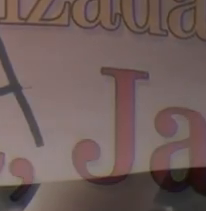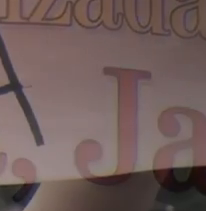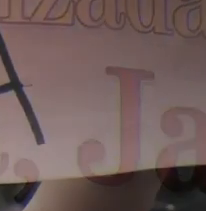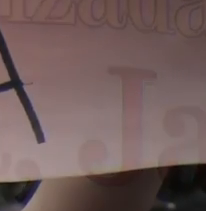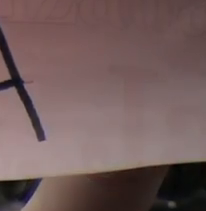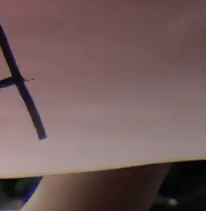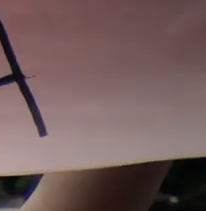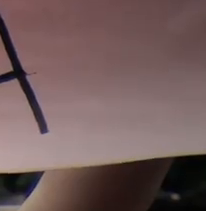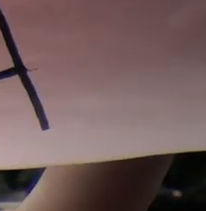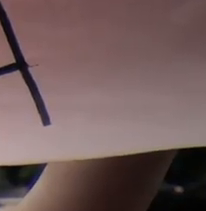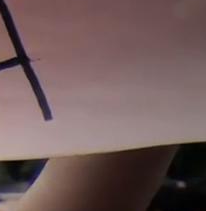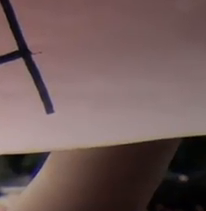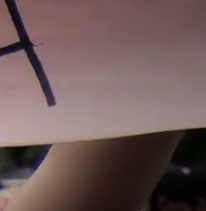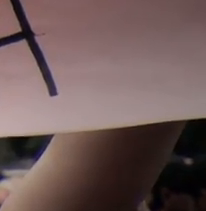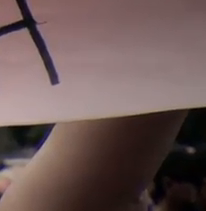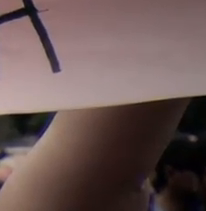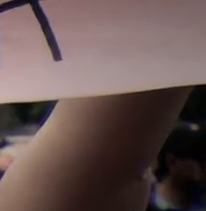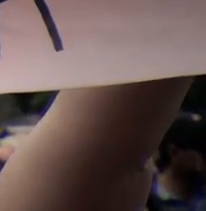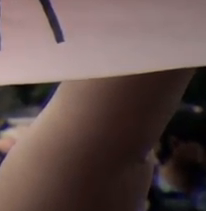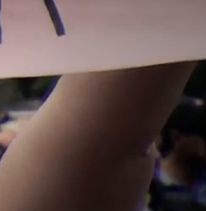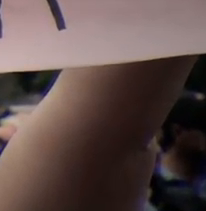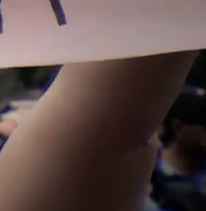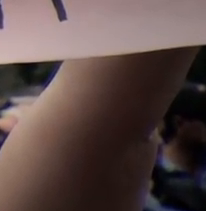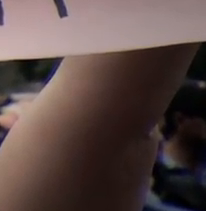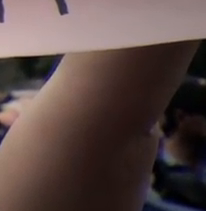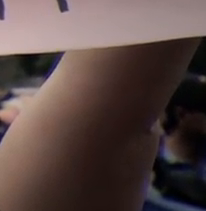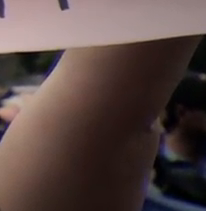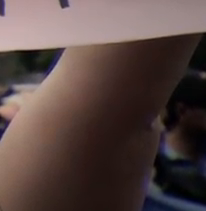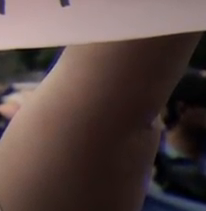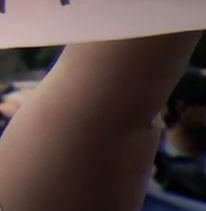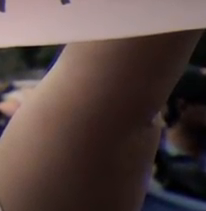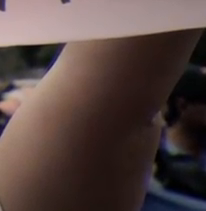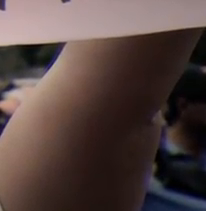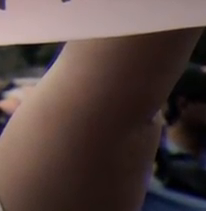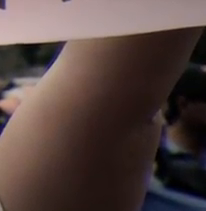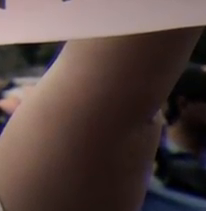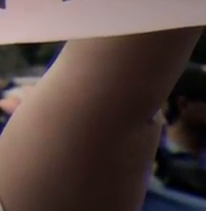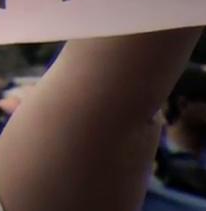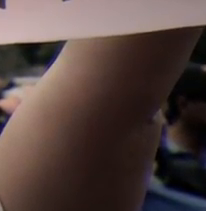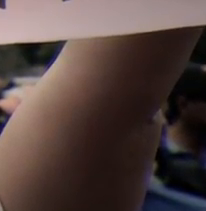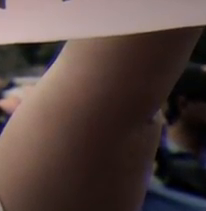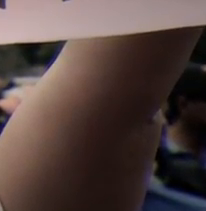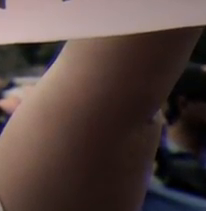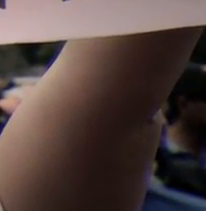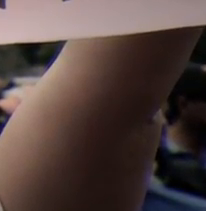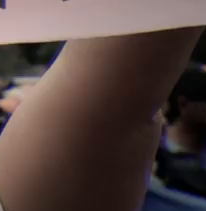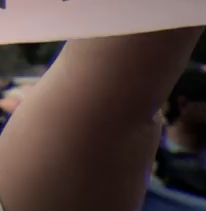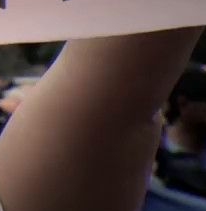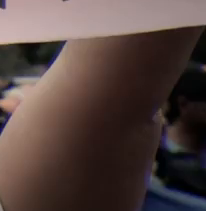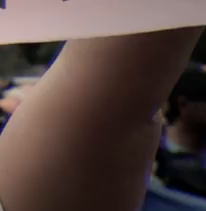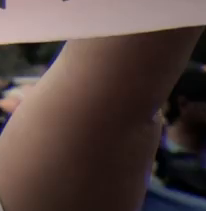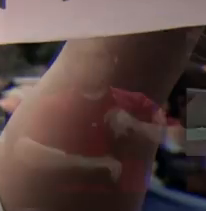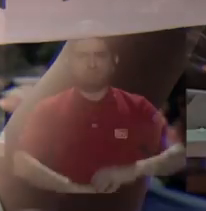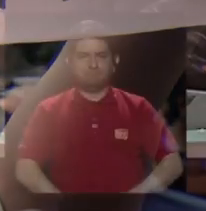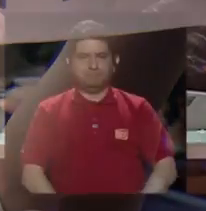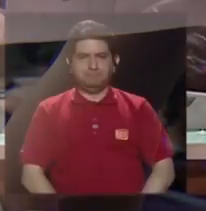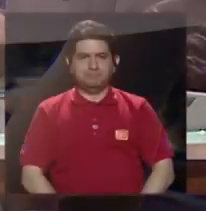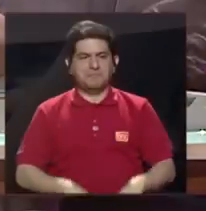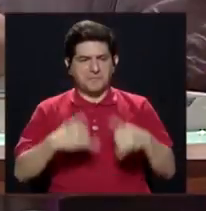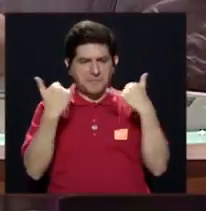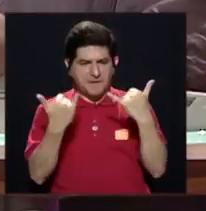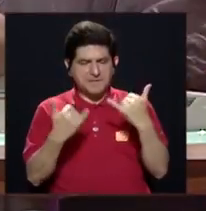estado de sitio en ese momento Creo yo que es cuando sale la propuesta que para entonces veníamos ya eh